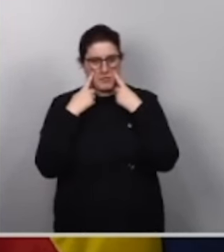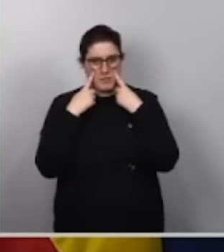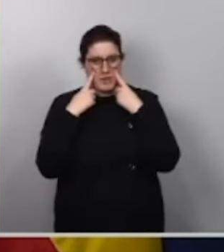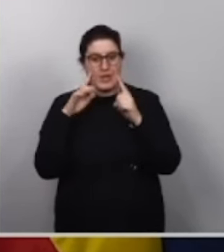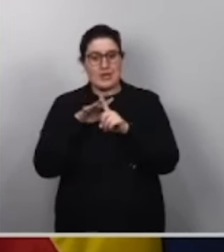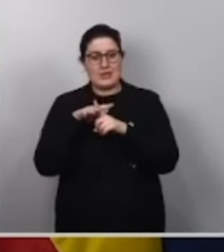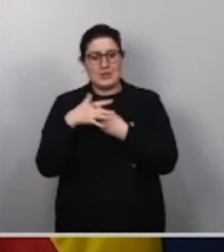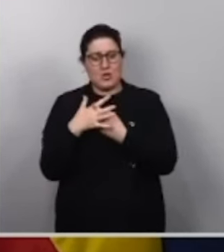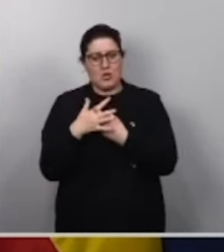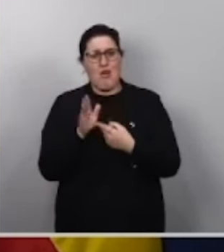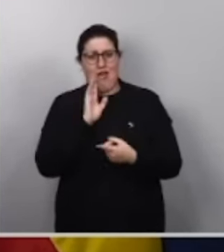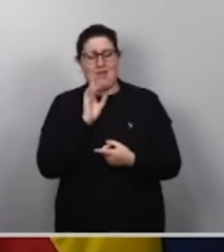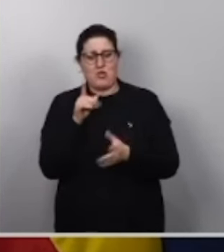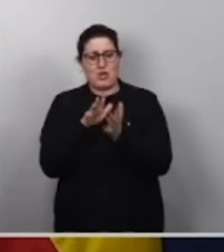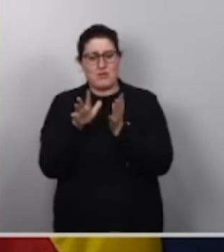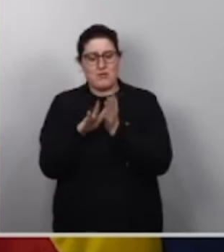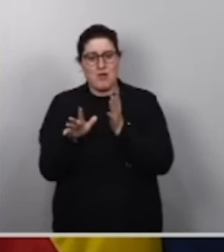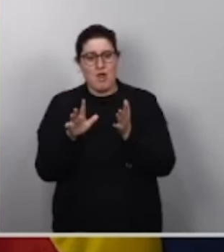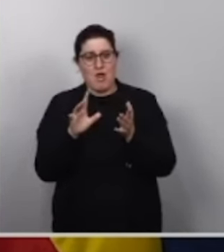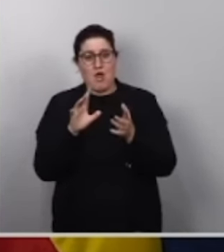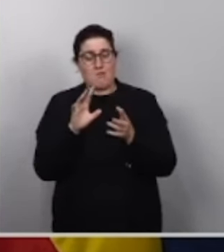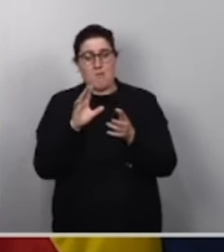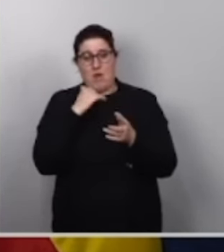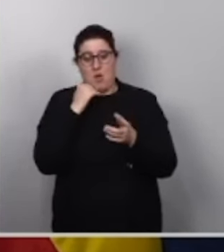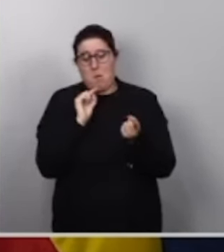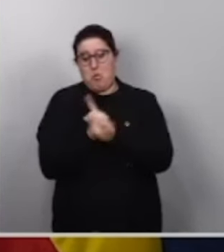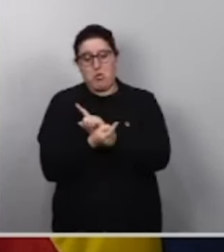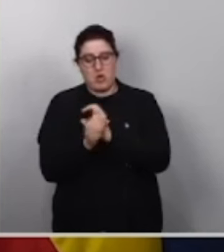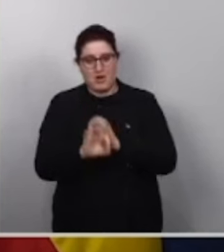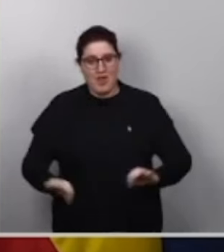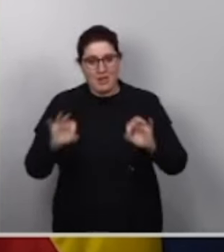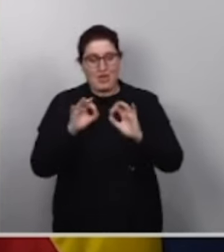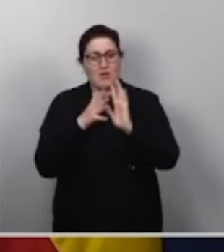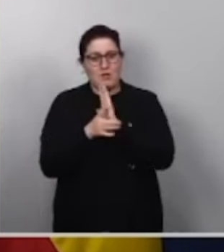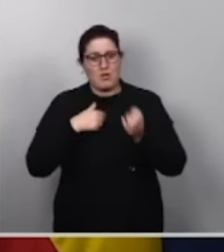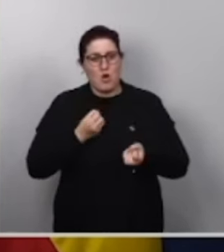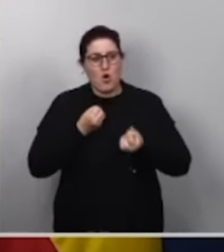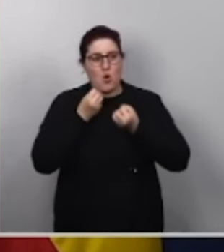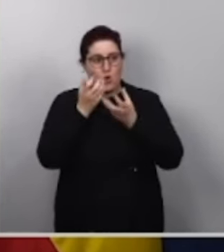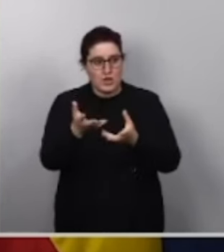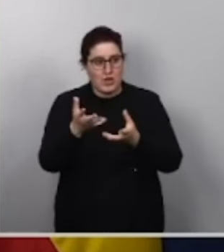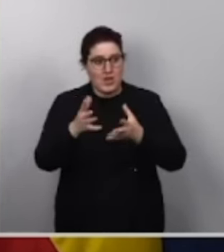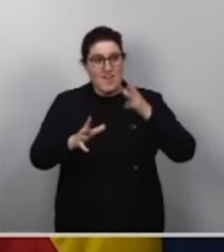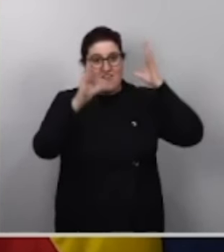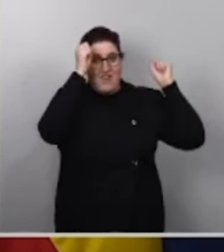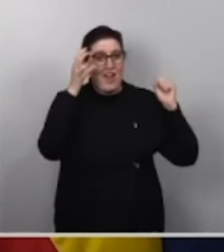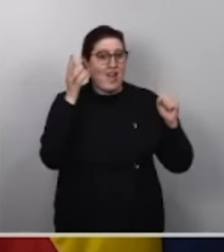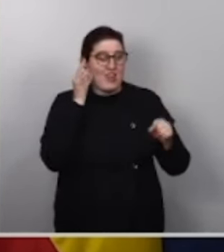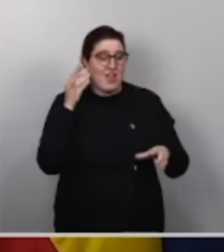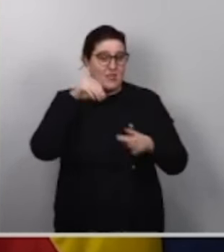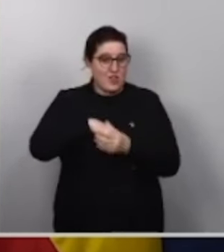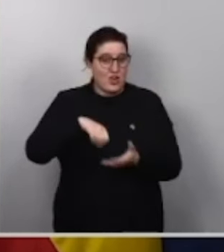la situación como indicaba usted no ha cambiado y por tanto les anuncio que retiramos a nuestra embajadora en Buenos